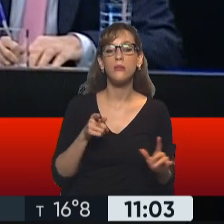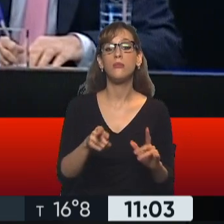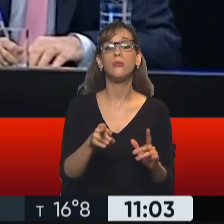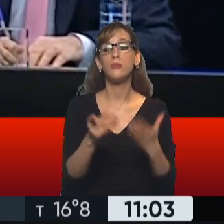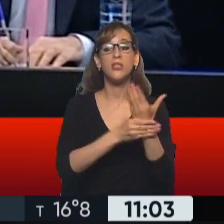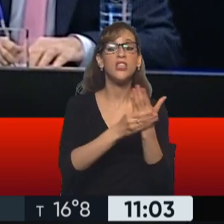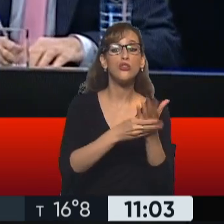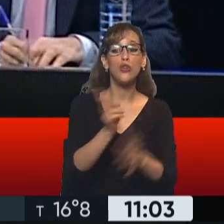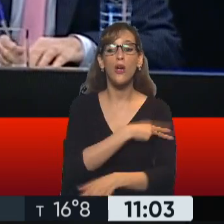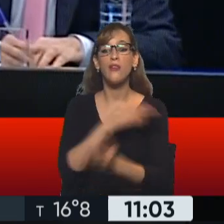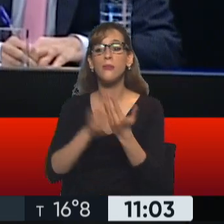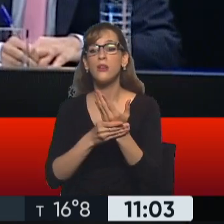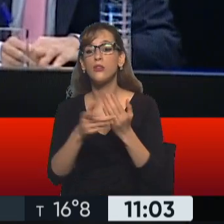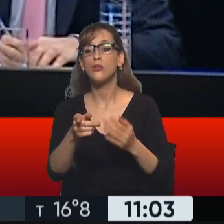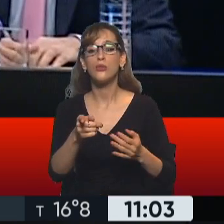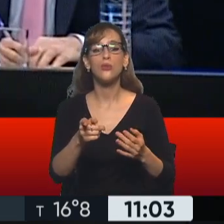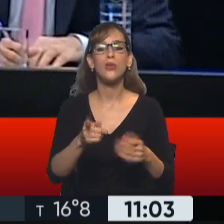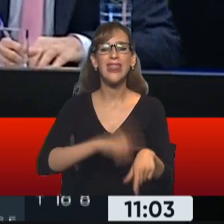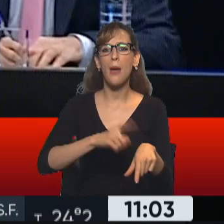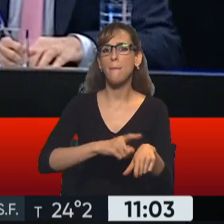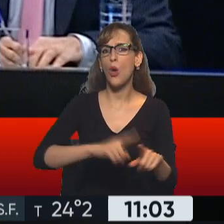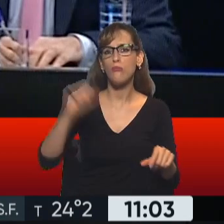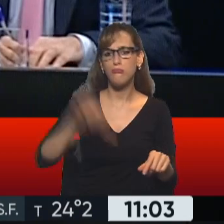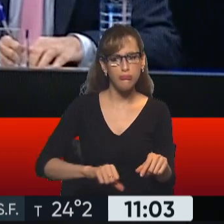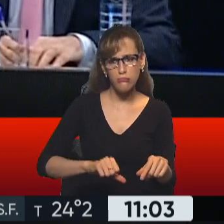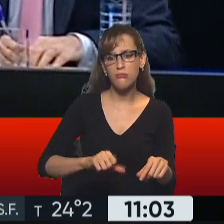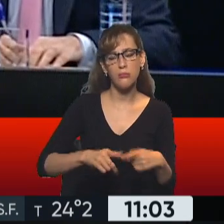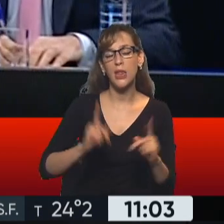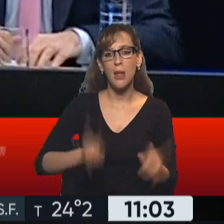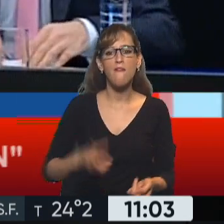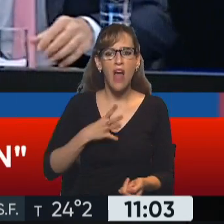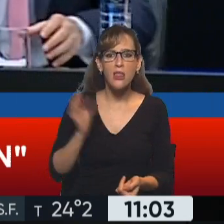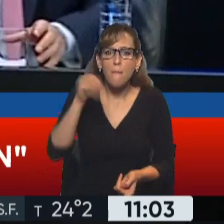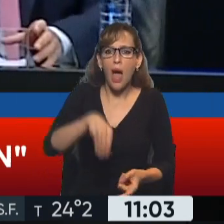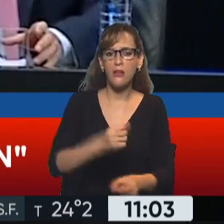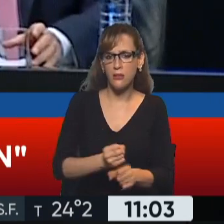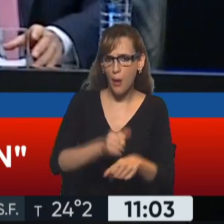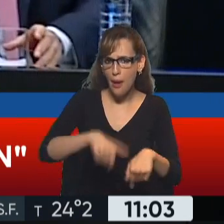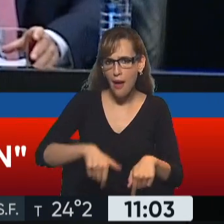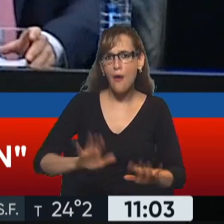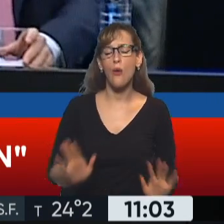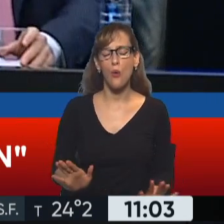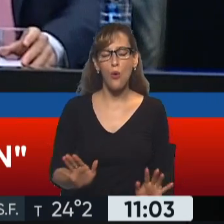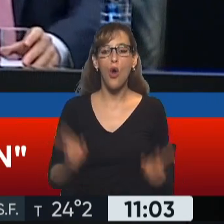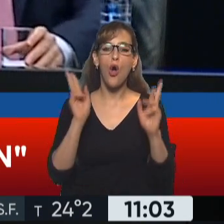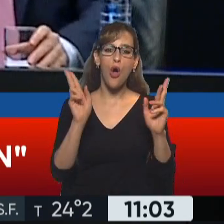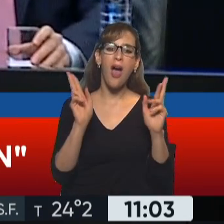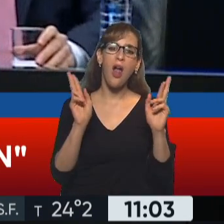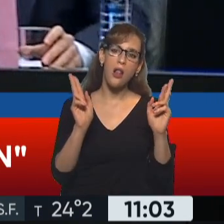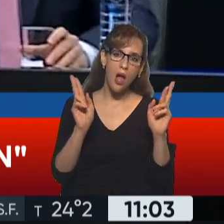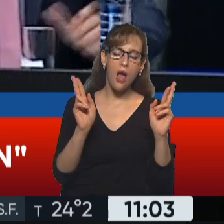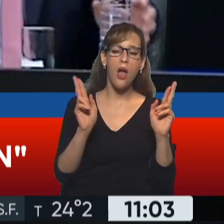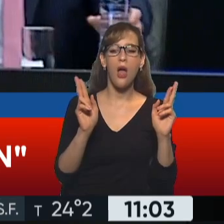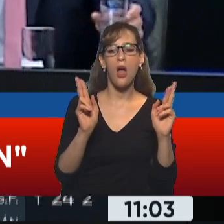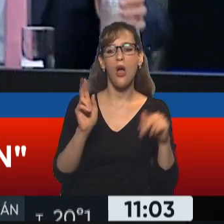señor jefe de gabinete, por una cuestión de tiempo y aparte de que queda mucho trabajo por hacer. Ojalá con esto hubieran terminado